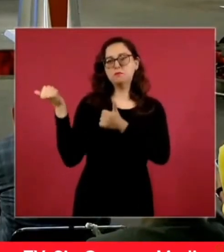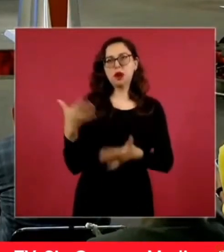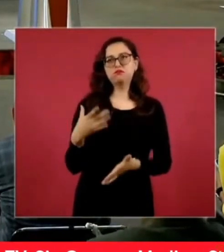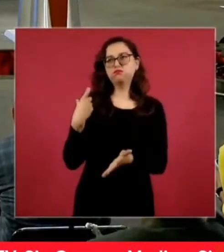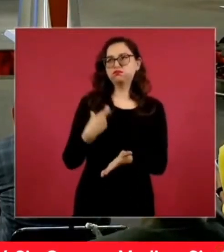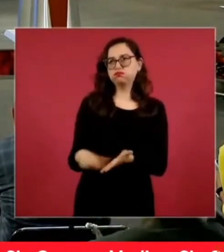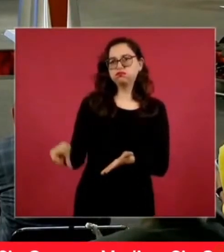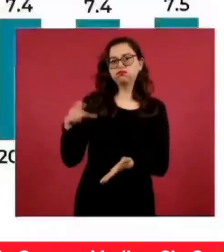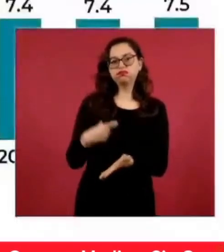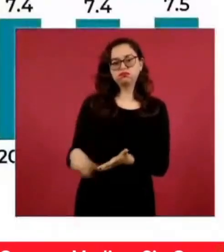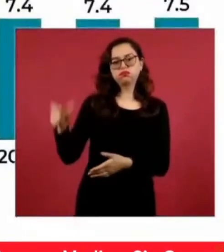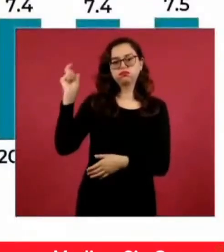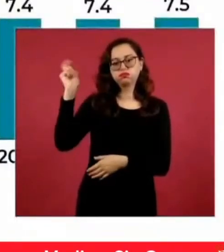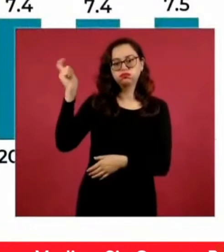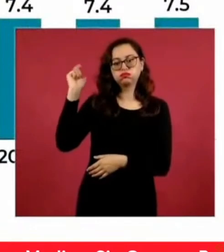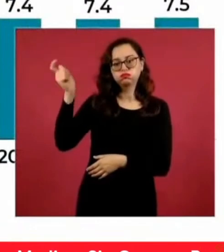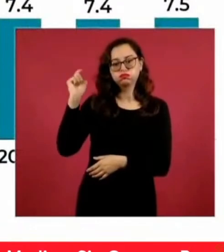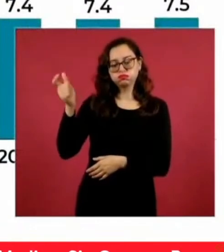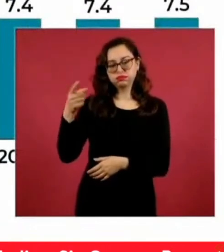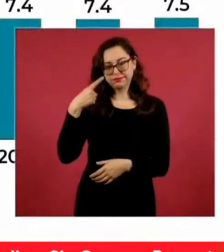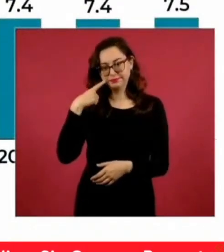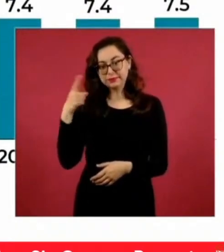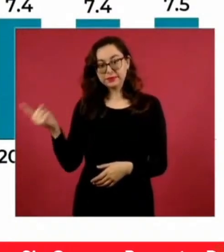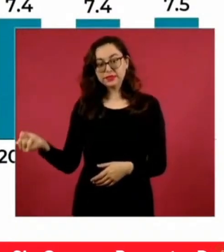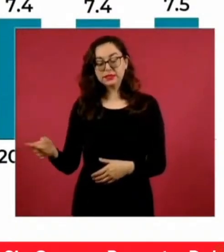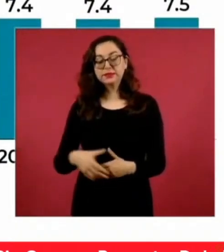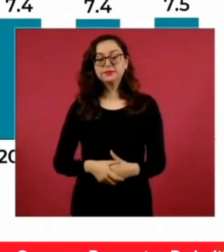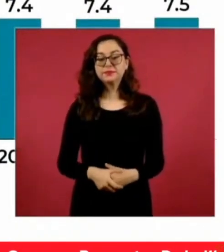Esto es lo que encontramos de reserva.